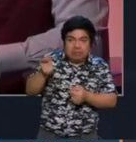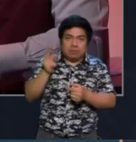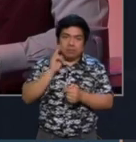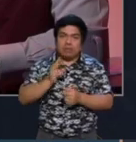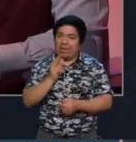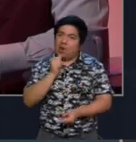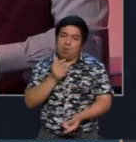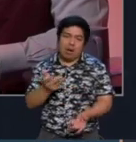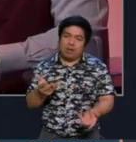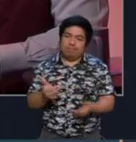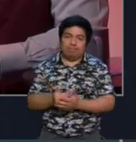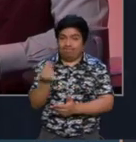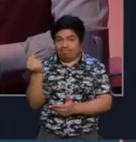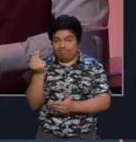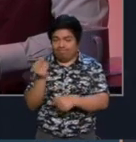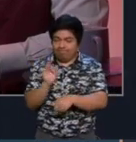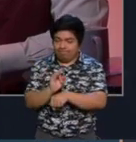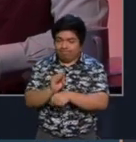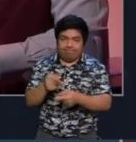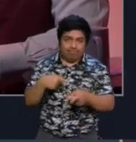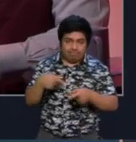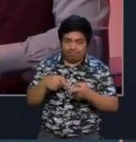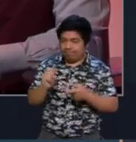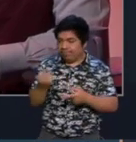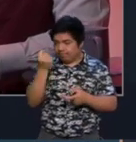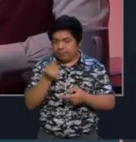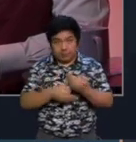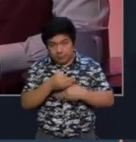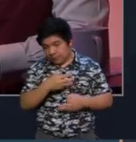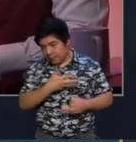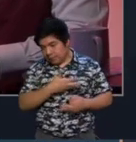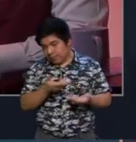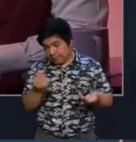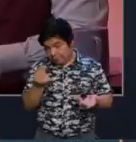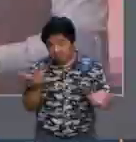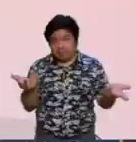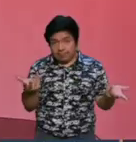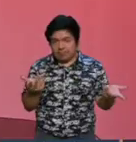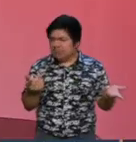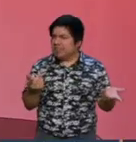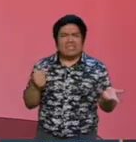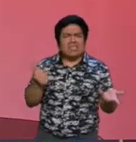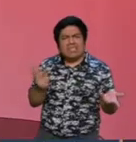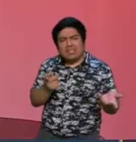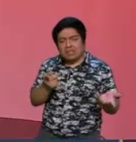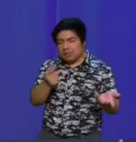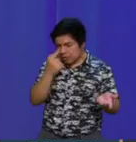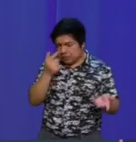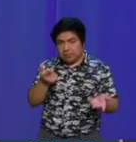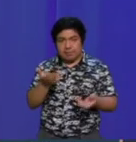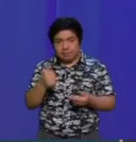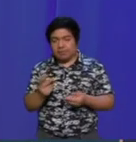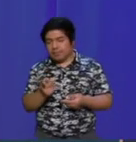eso no puede ser, tiene que haber una mejor preparación, tiene que haber tecnología. Pero ¿Qué otra pregunta me habías hecho? Aprovechando, antes